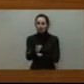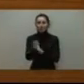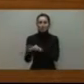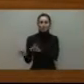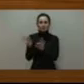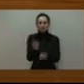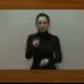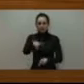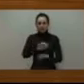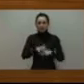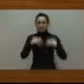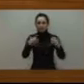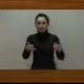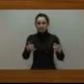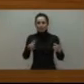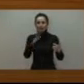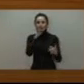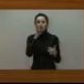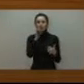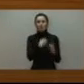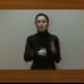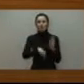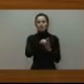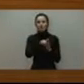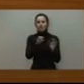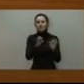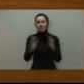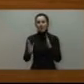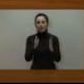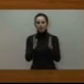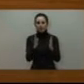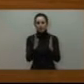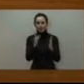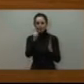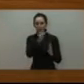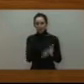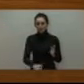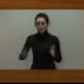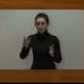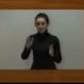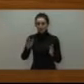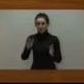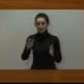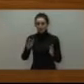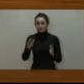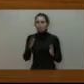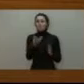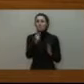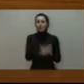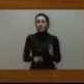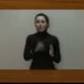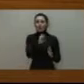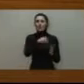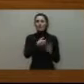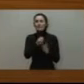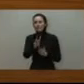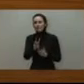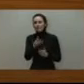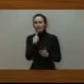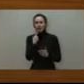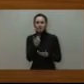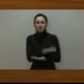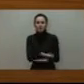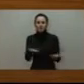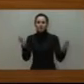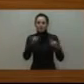Cámara, que tiene como primer punto que la etapa de educación infantil, la primera etapa de educación infantil de 0 a 3 años, sea universal,